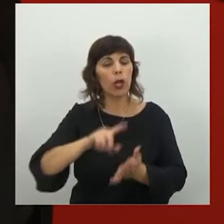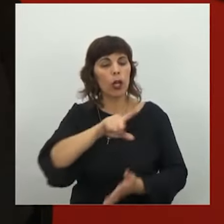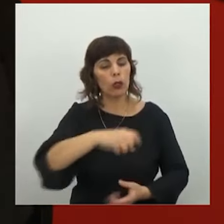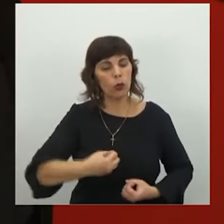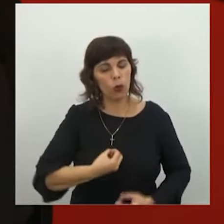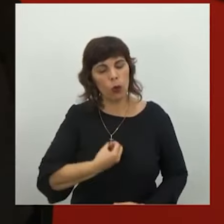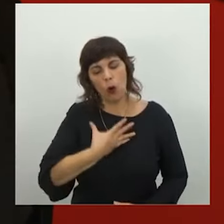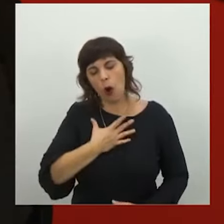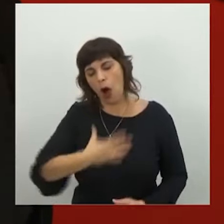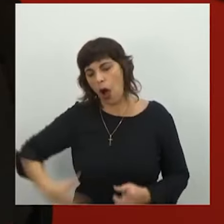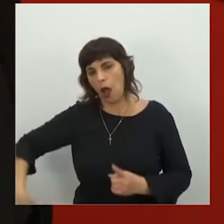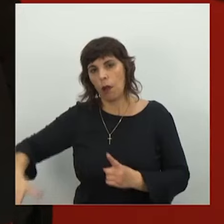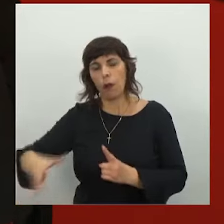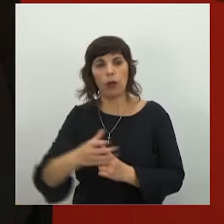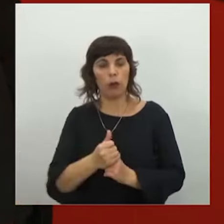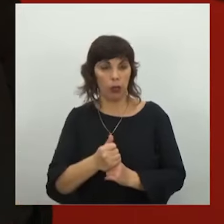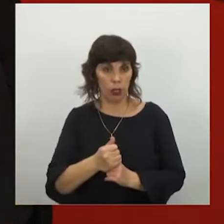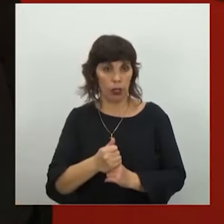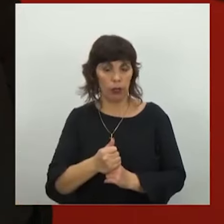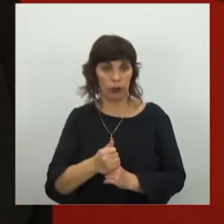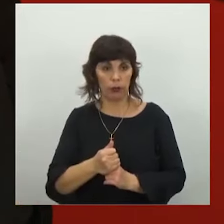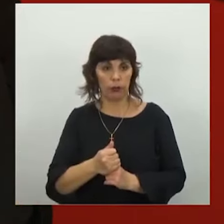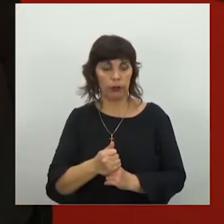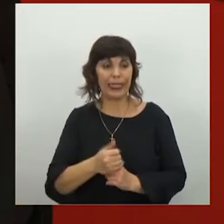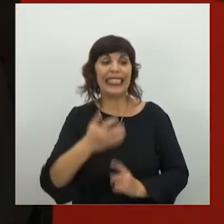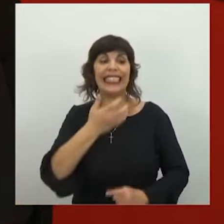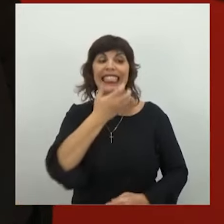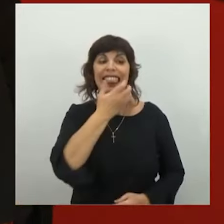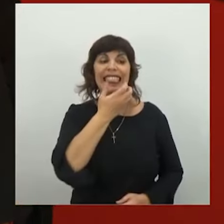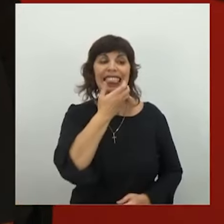El que cree en mí, como dice la Escrituras.